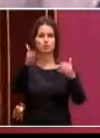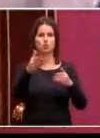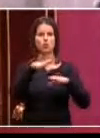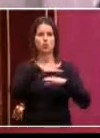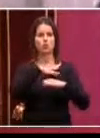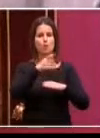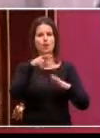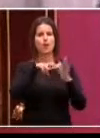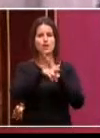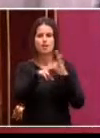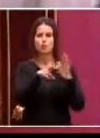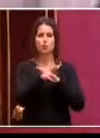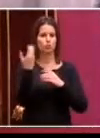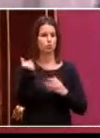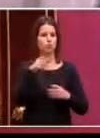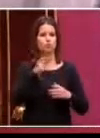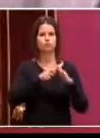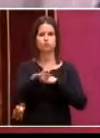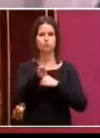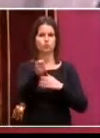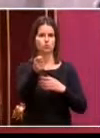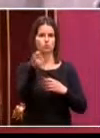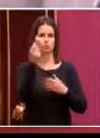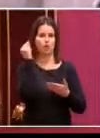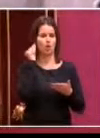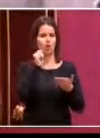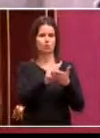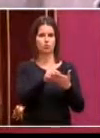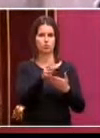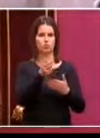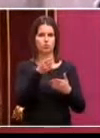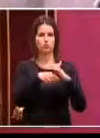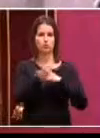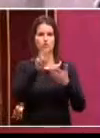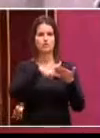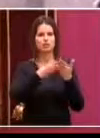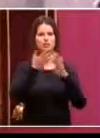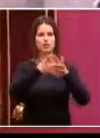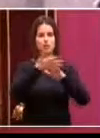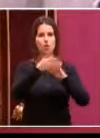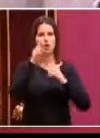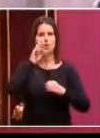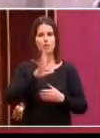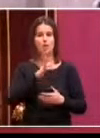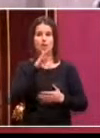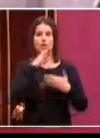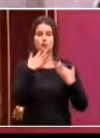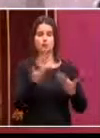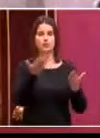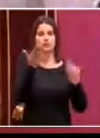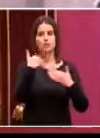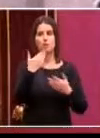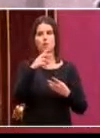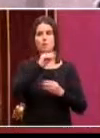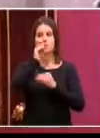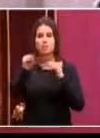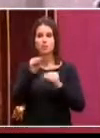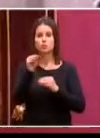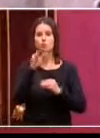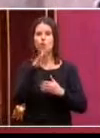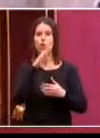ayuntamiento podía tener acceso inmediato al intérprete de signos. Parece ser que no es así, no está siendo así. Y de ahí la pregunta, es